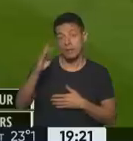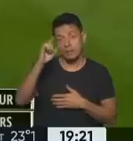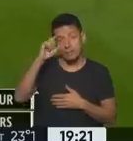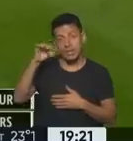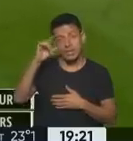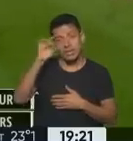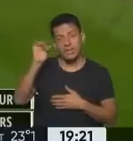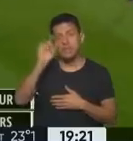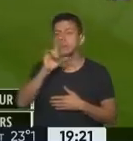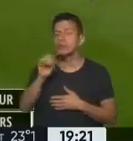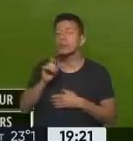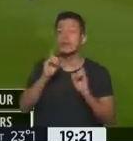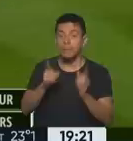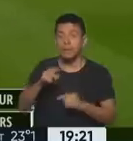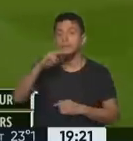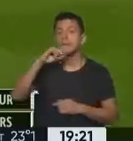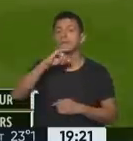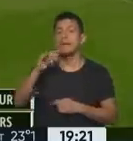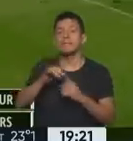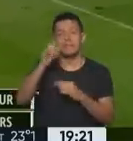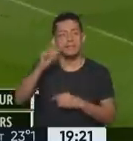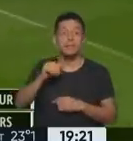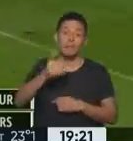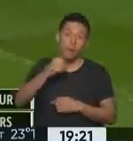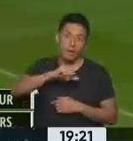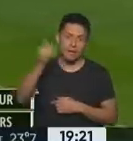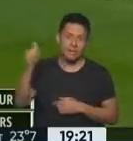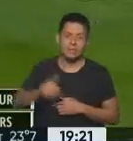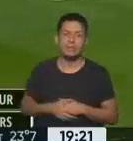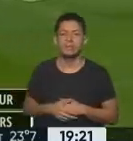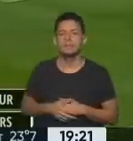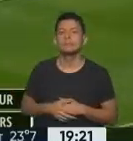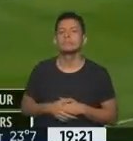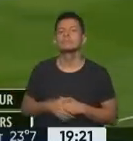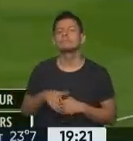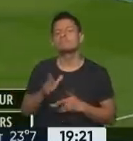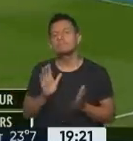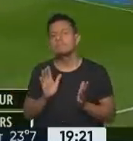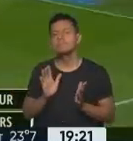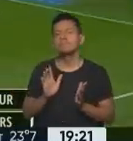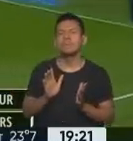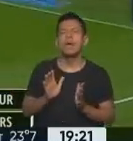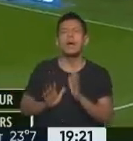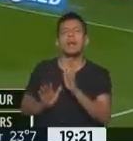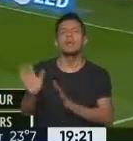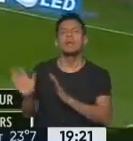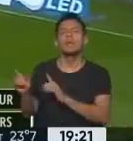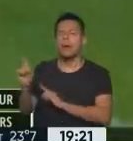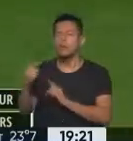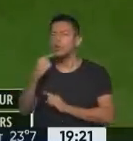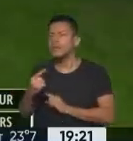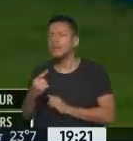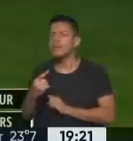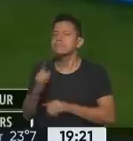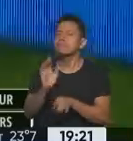de Luis Vázquez también, para lo que fue triunfo de Boca, que puso absolutamente todo lo mejor y hasta algunos dicen que sería